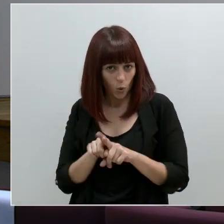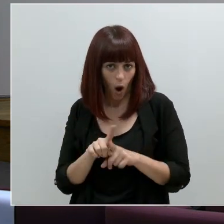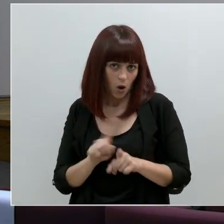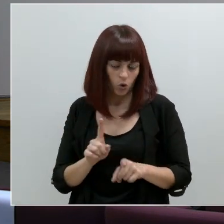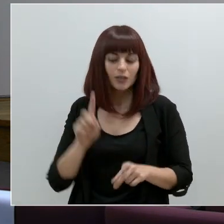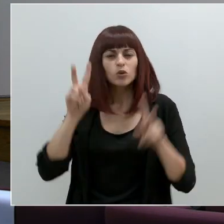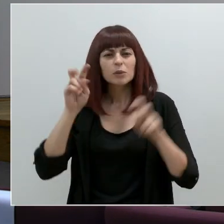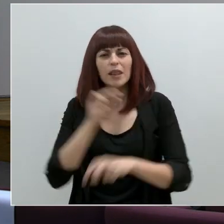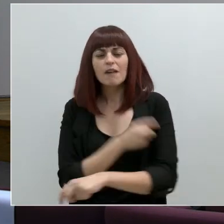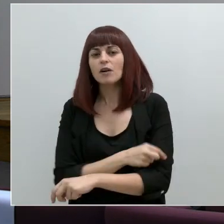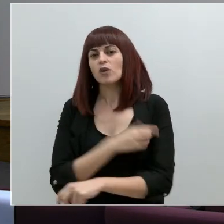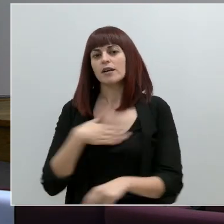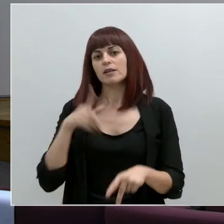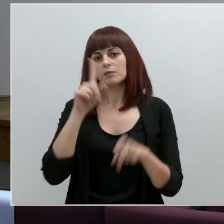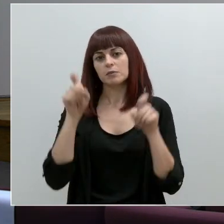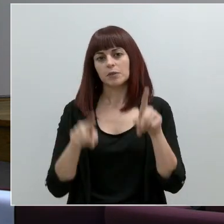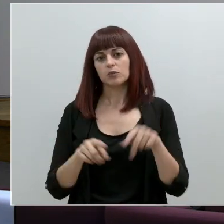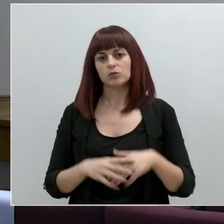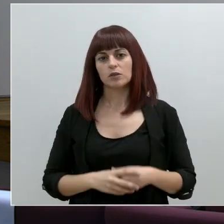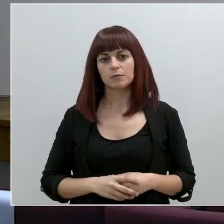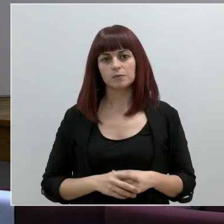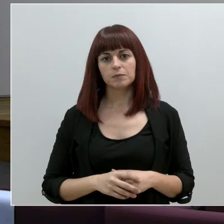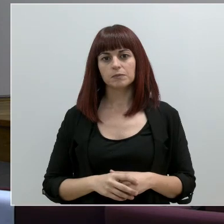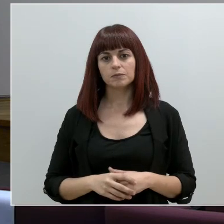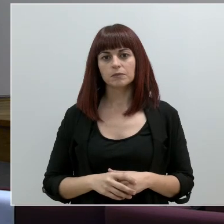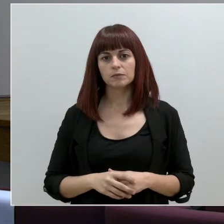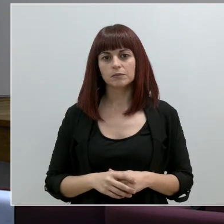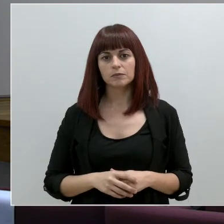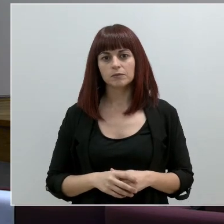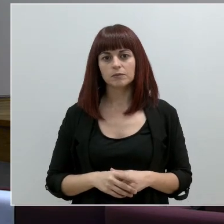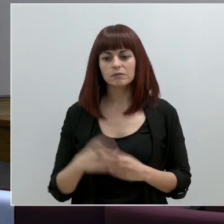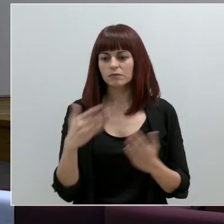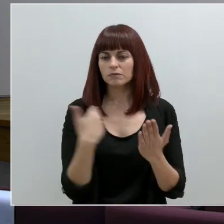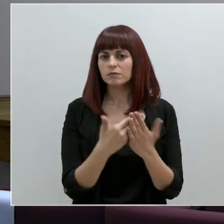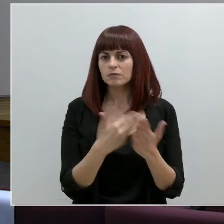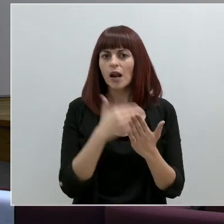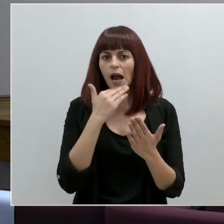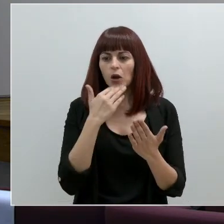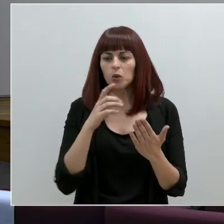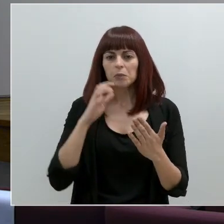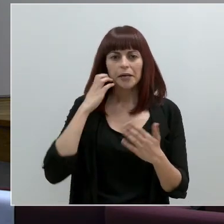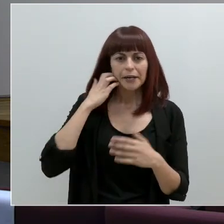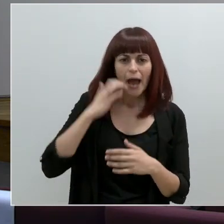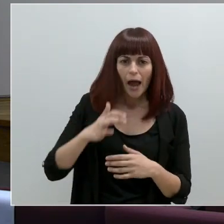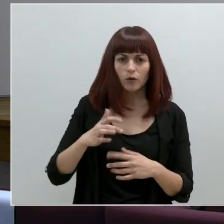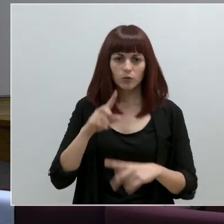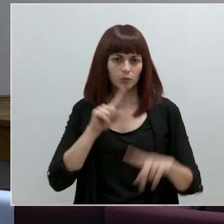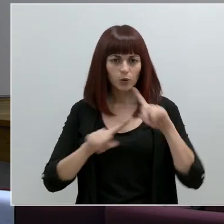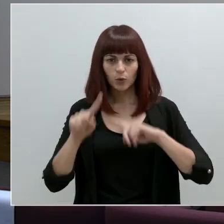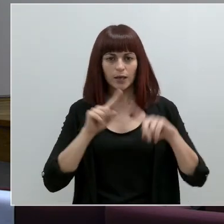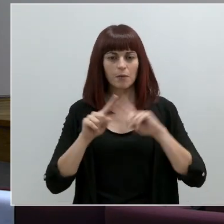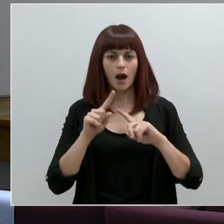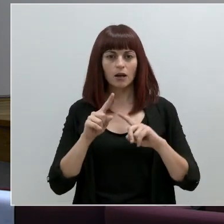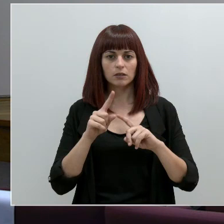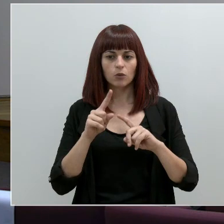la vacuna, le quería preguntar si han constatado algún tipo de anomalía